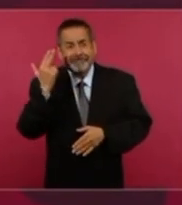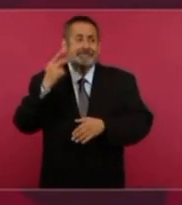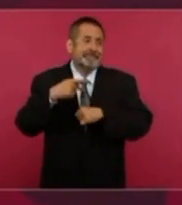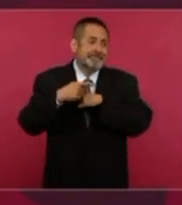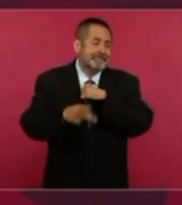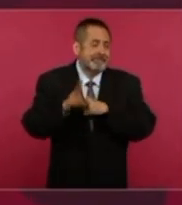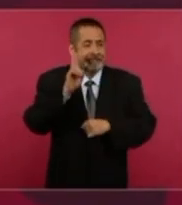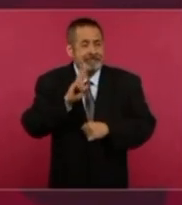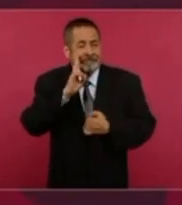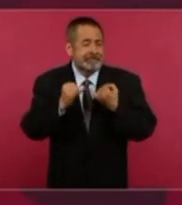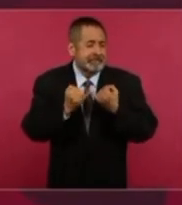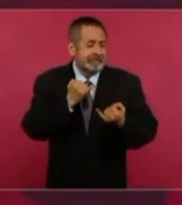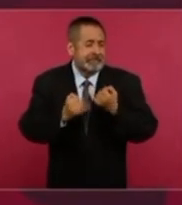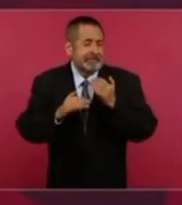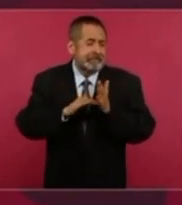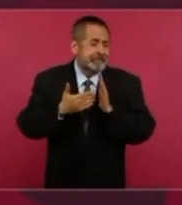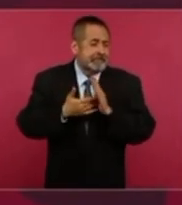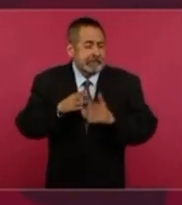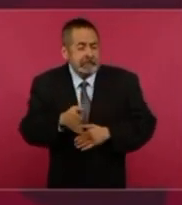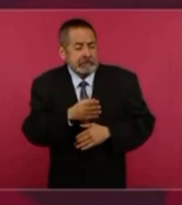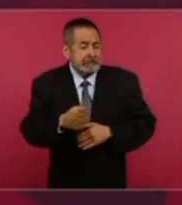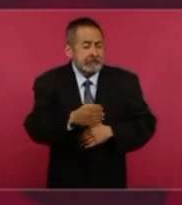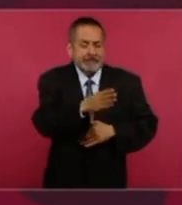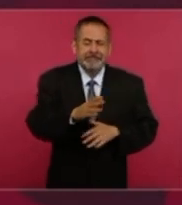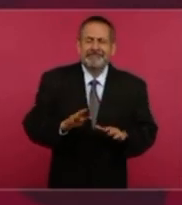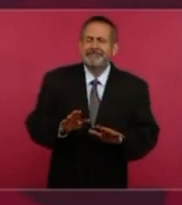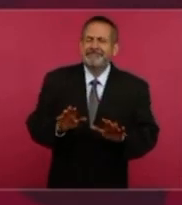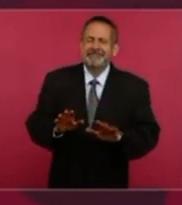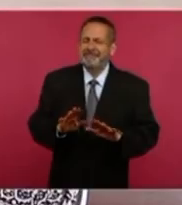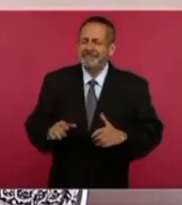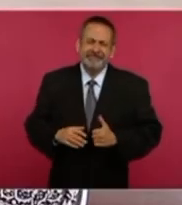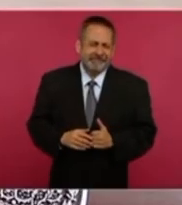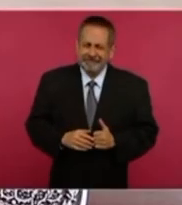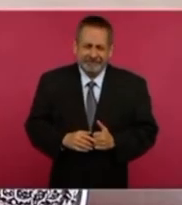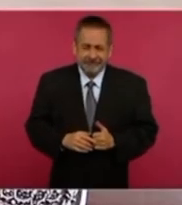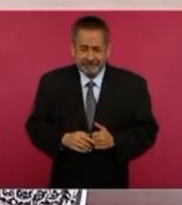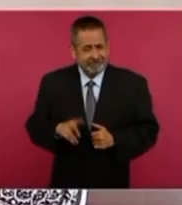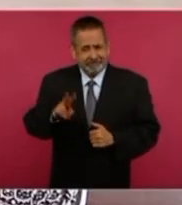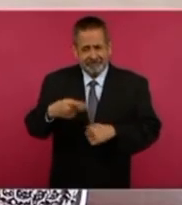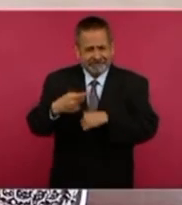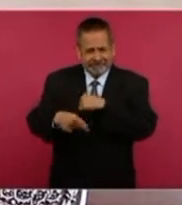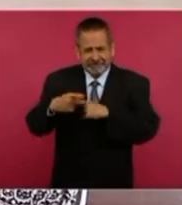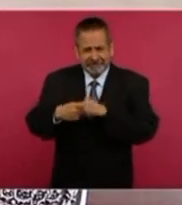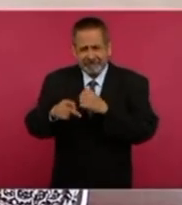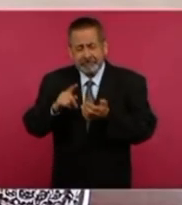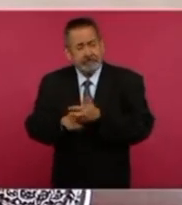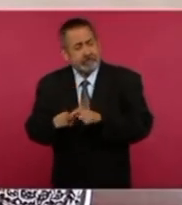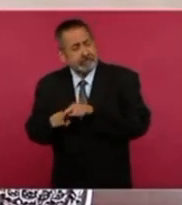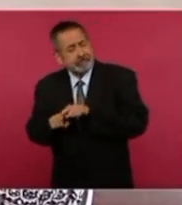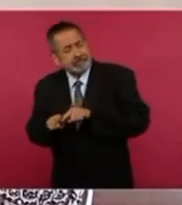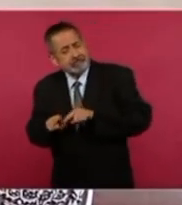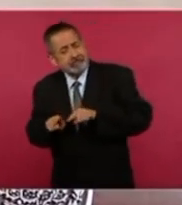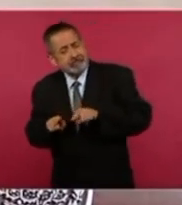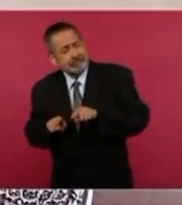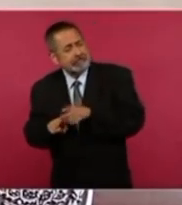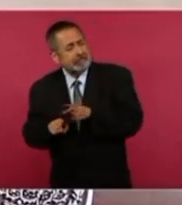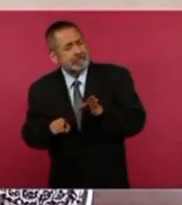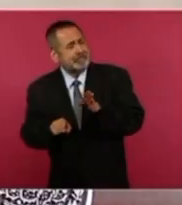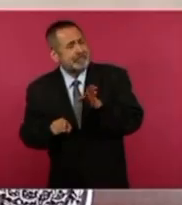porque sí son muchos los riesgos, toda la travesía